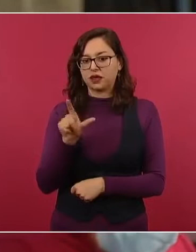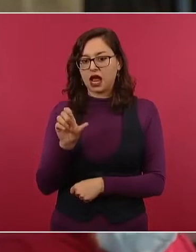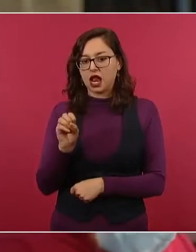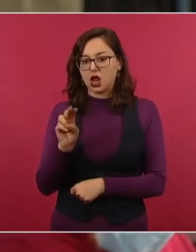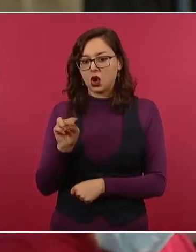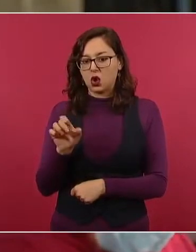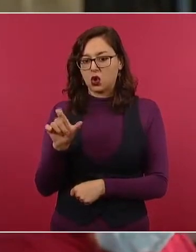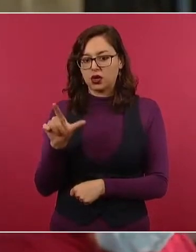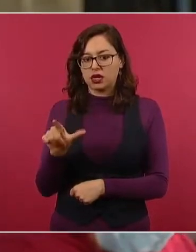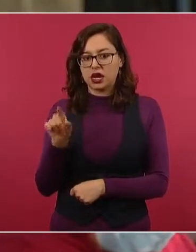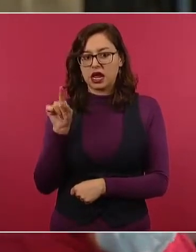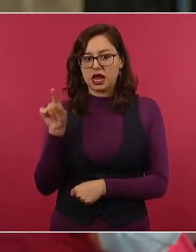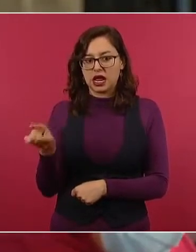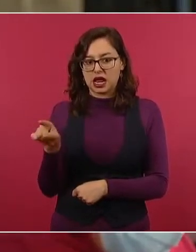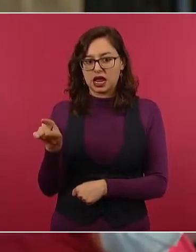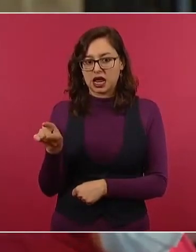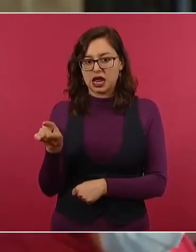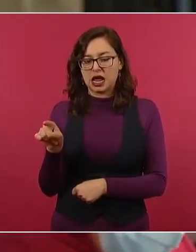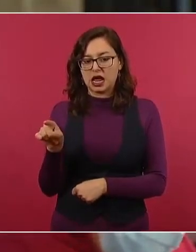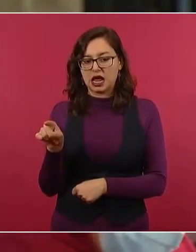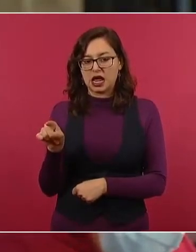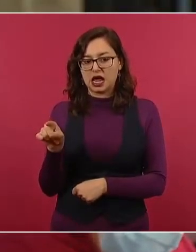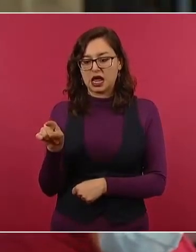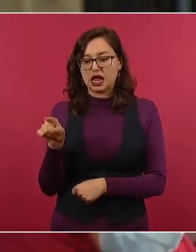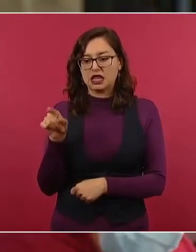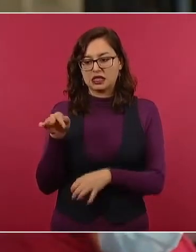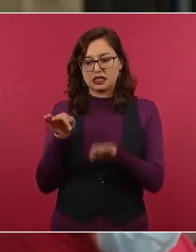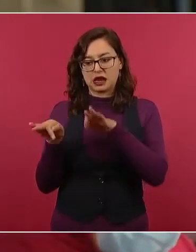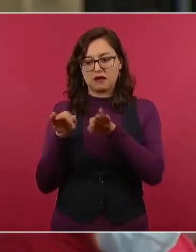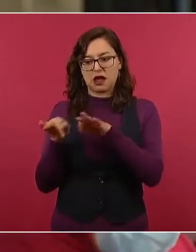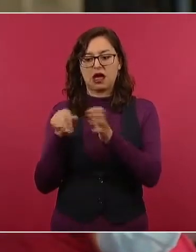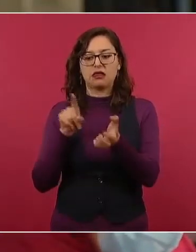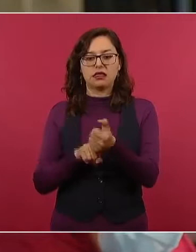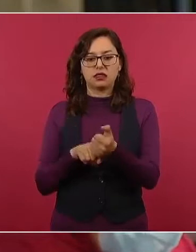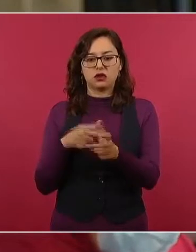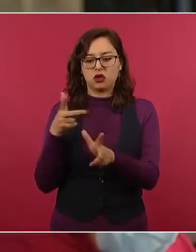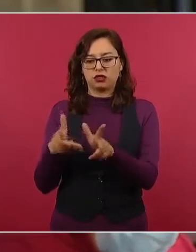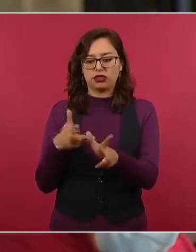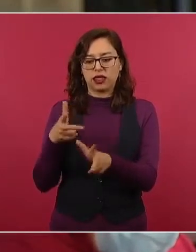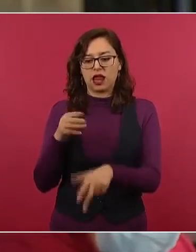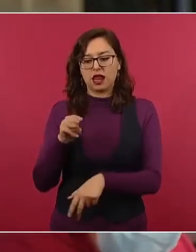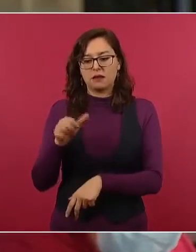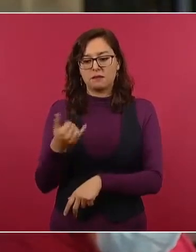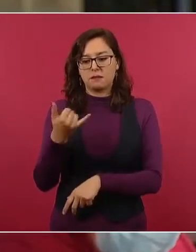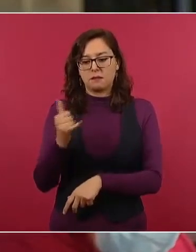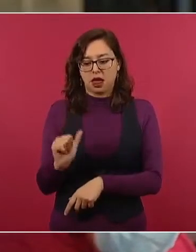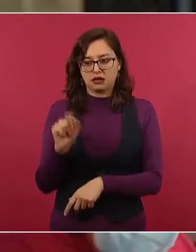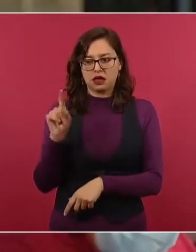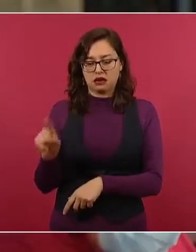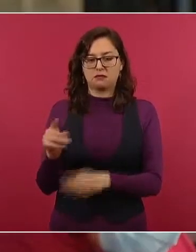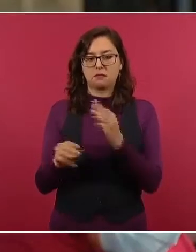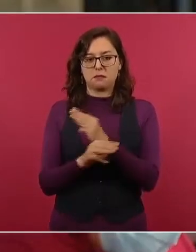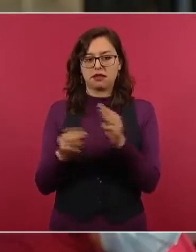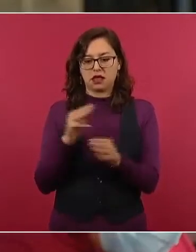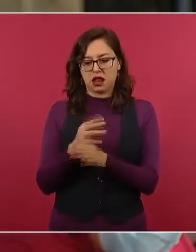transportando el balasto para el Tren Maya. Y yo pediría un poco de atención en ese